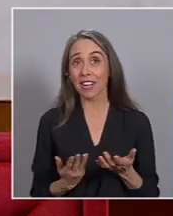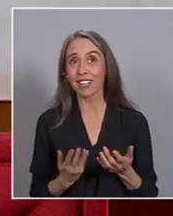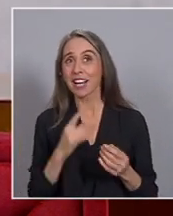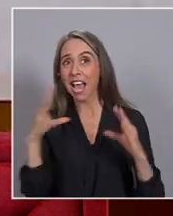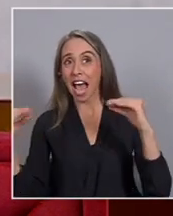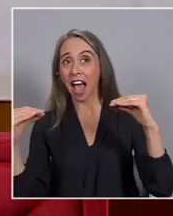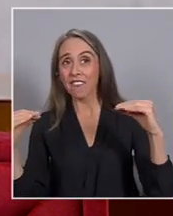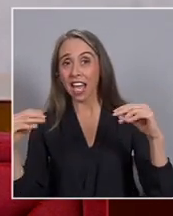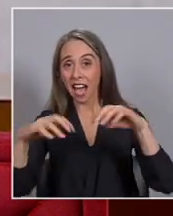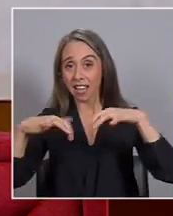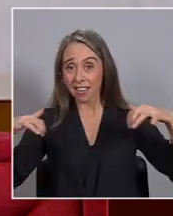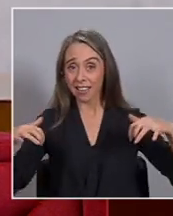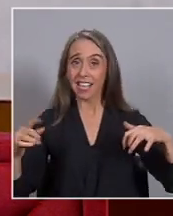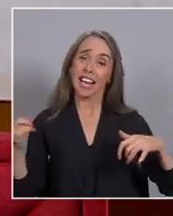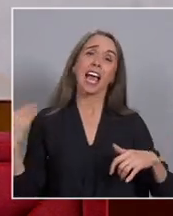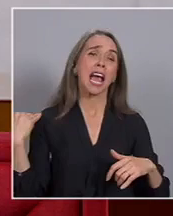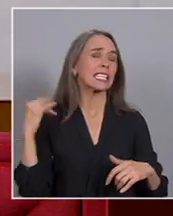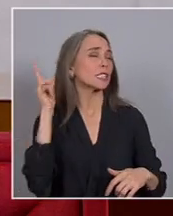¿Sí? ¿Vamos?